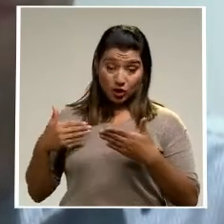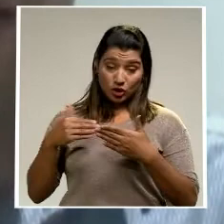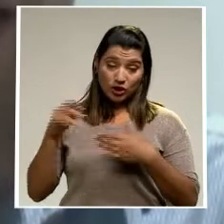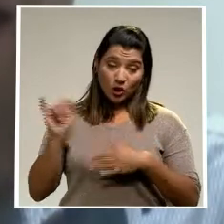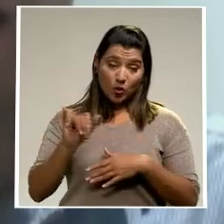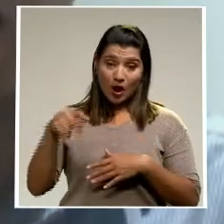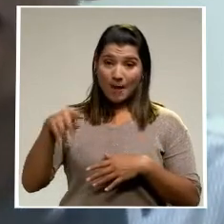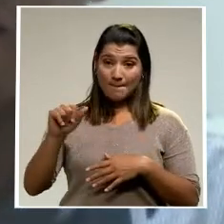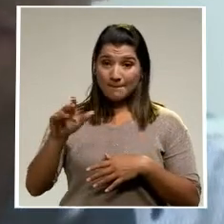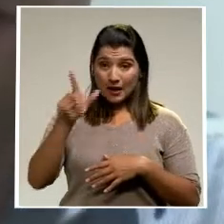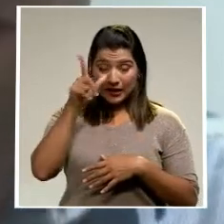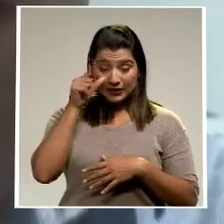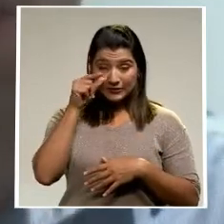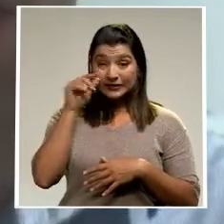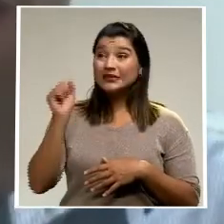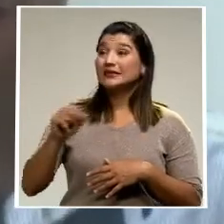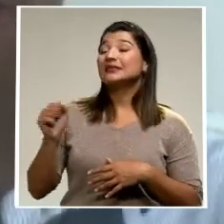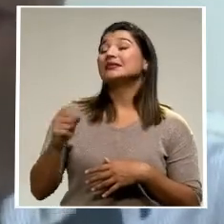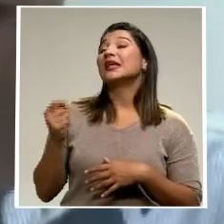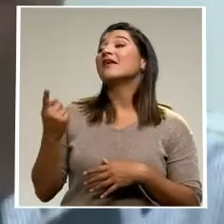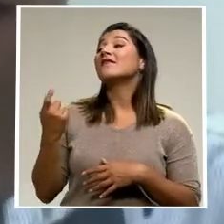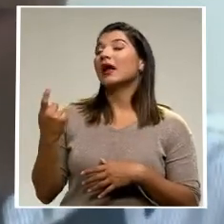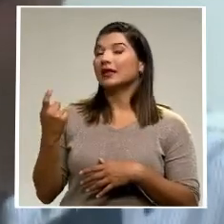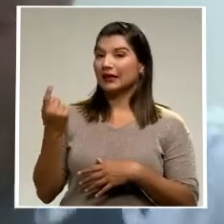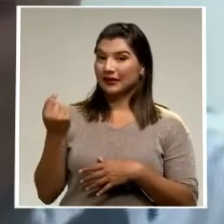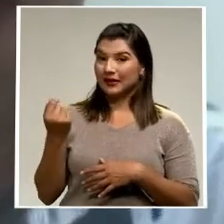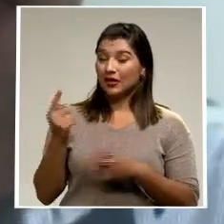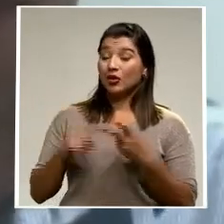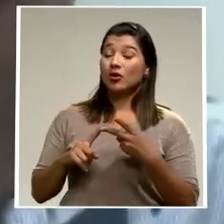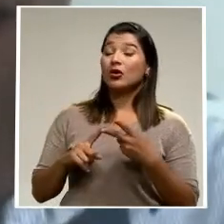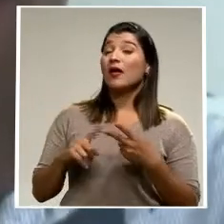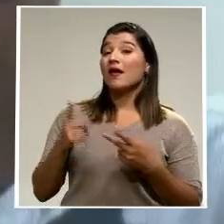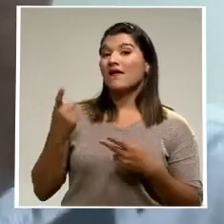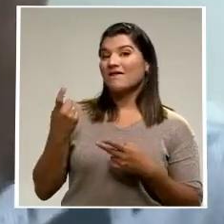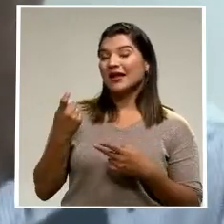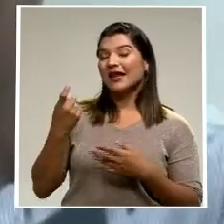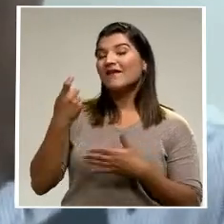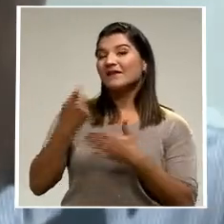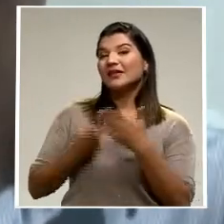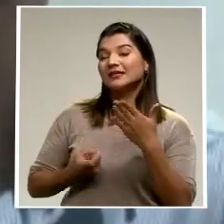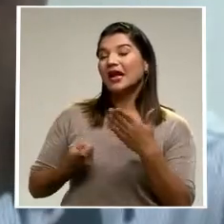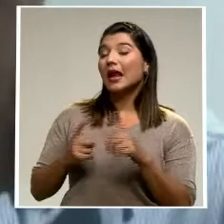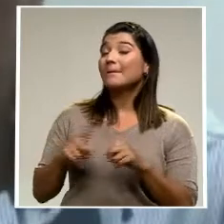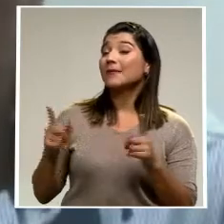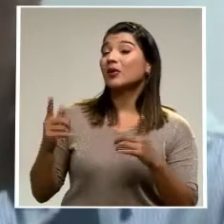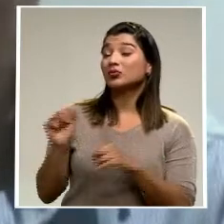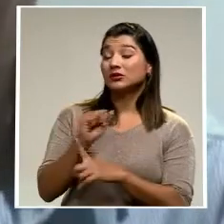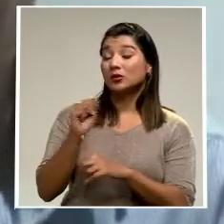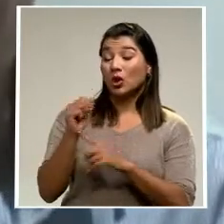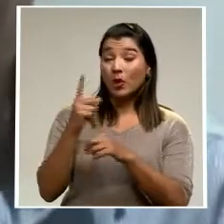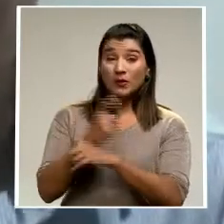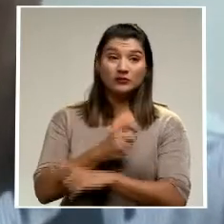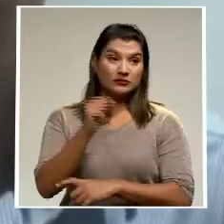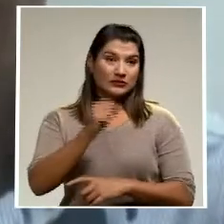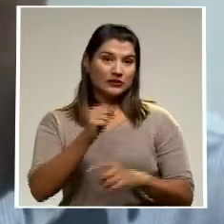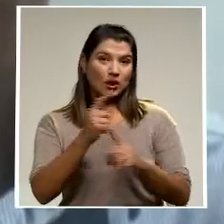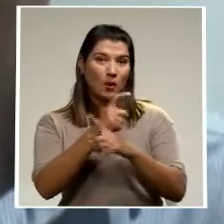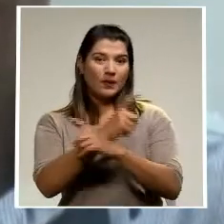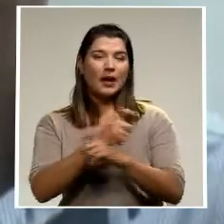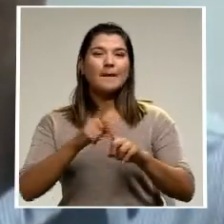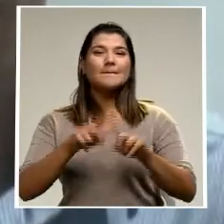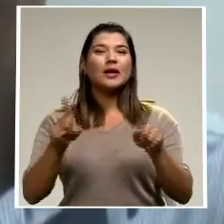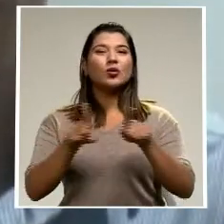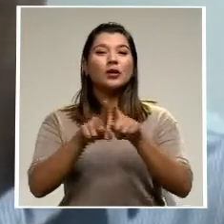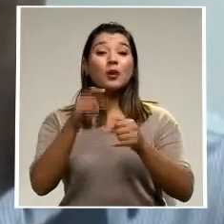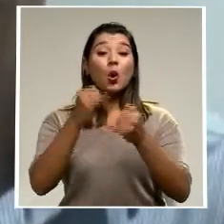partido. Además del hueco, otras cosas, sí, claro. Además del hueco fiscal, digamos, ya una situación fiscal complicada. Una situación fiscal complicada, pero aparte, en